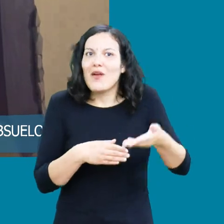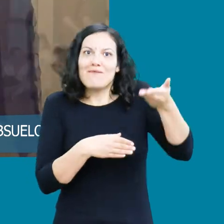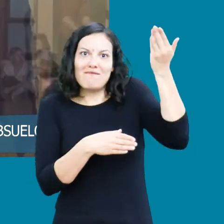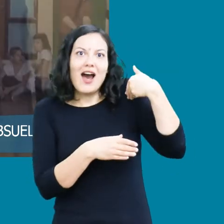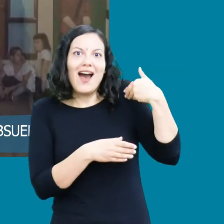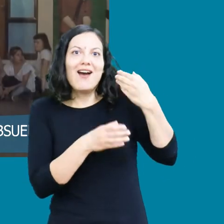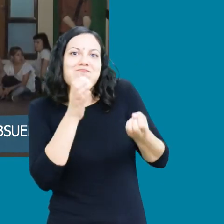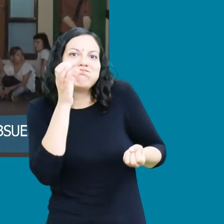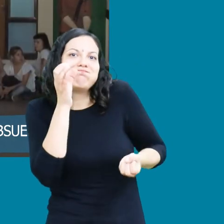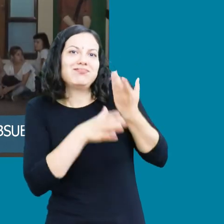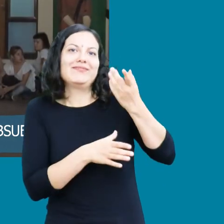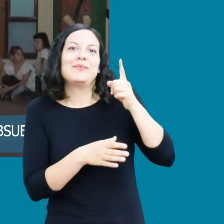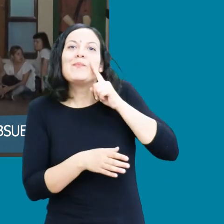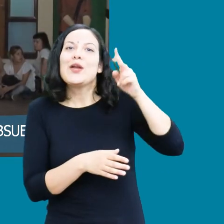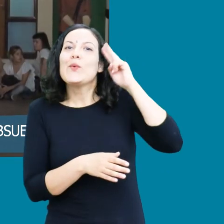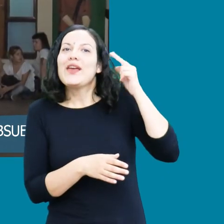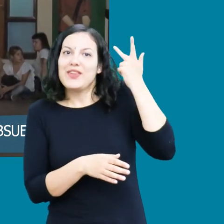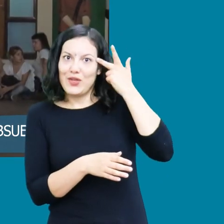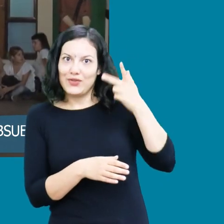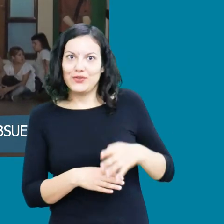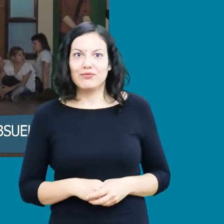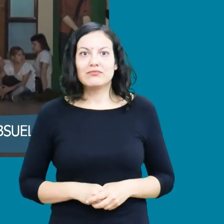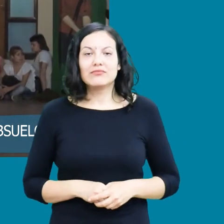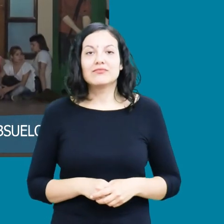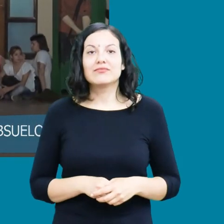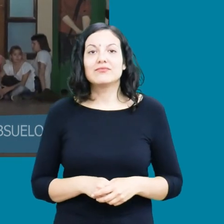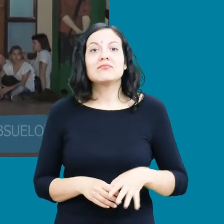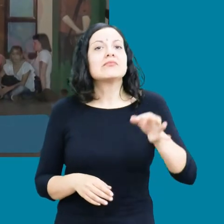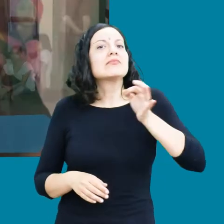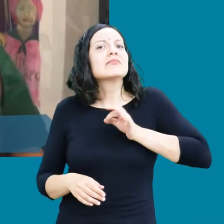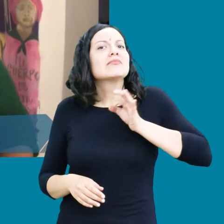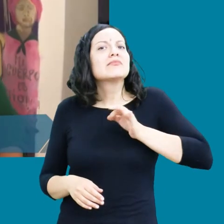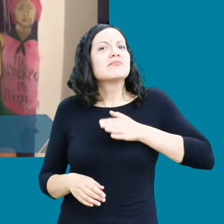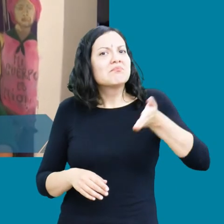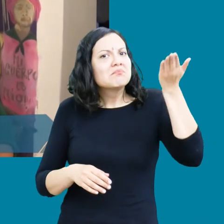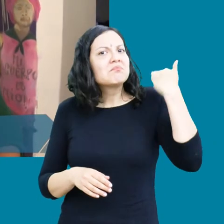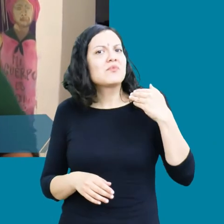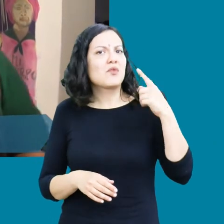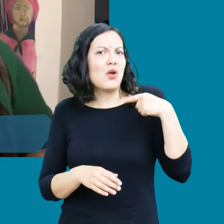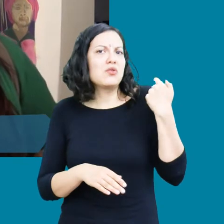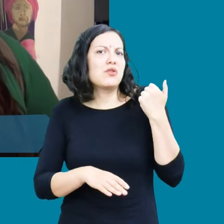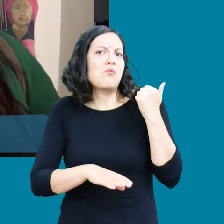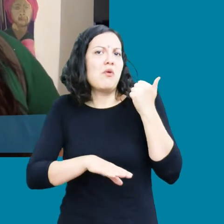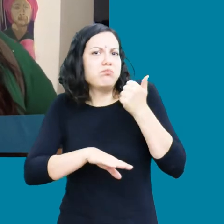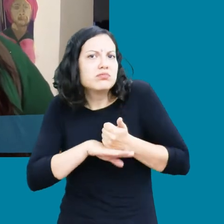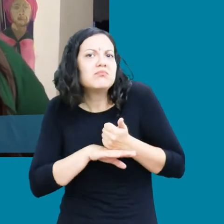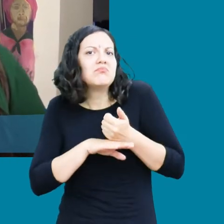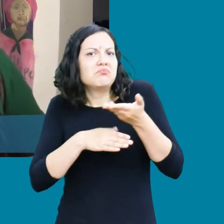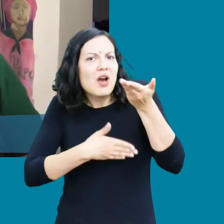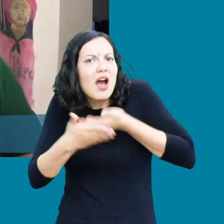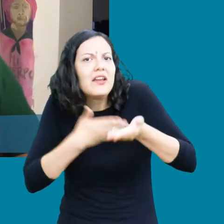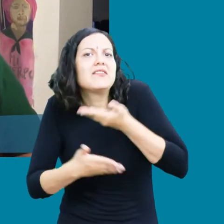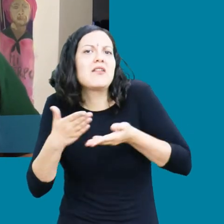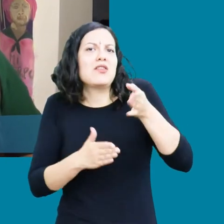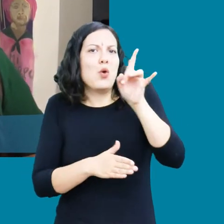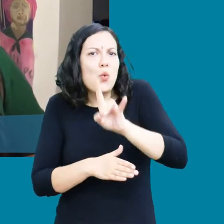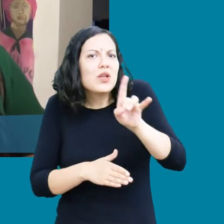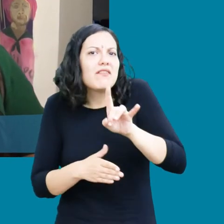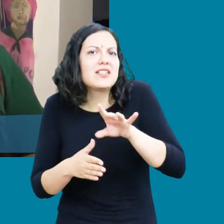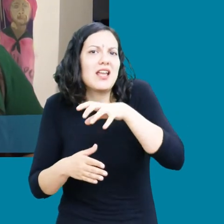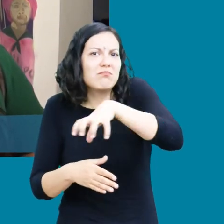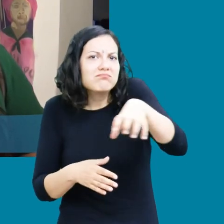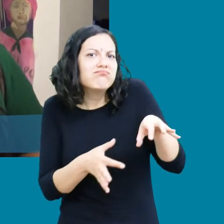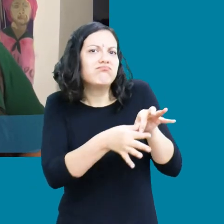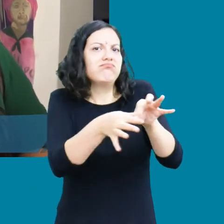para lo que fue la gesta del 18. Hace muchos años que venimos participando y articulando con distintas universidades